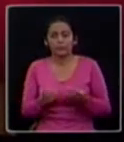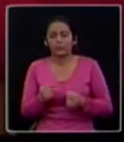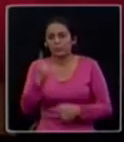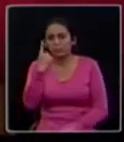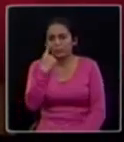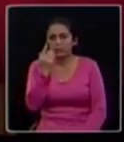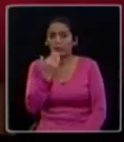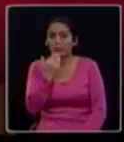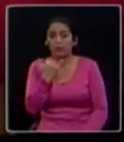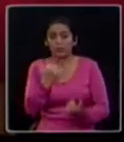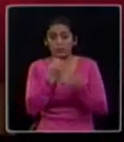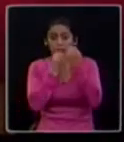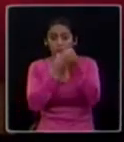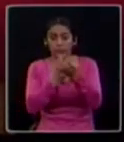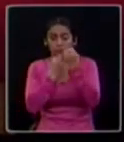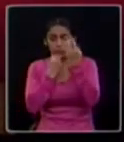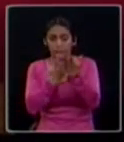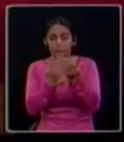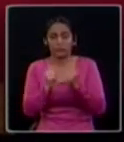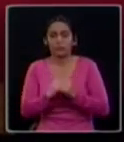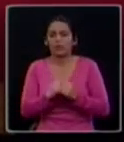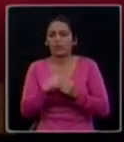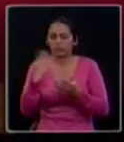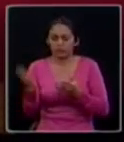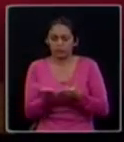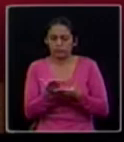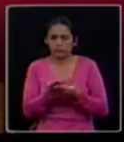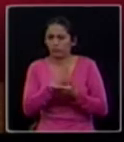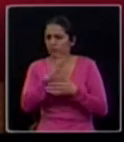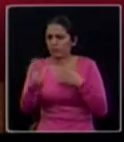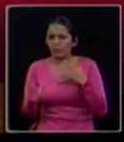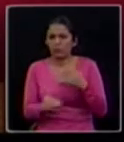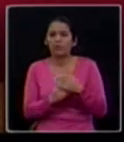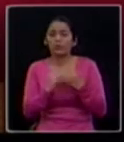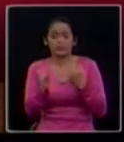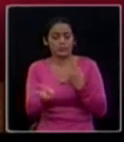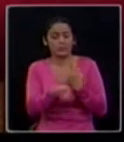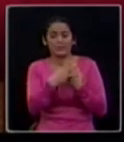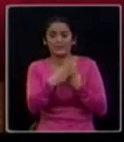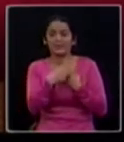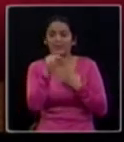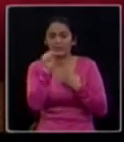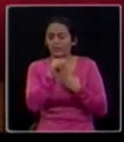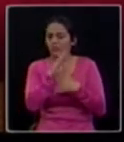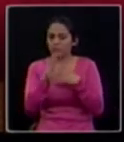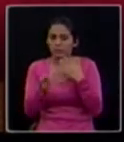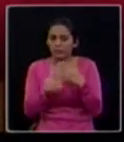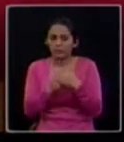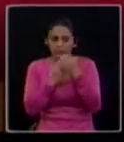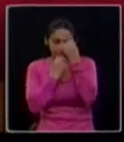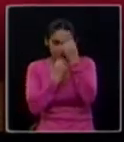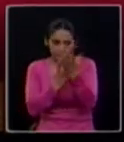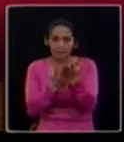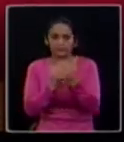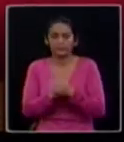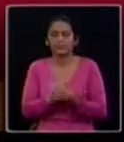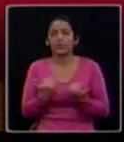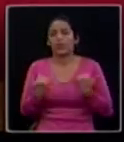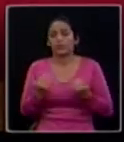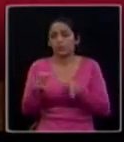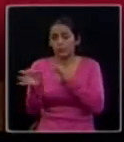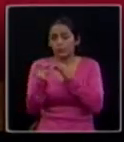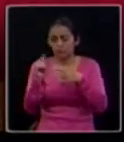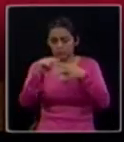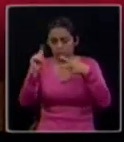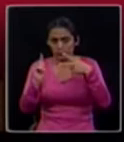eso, vuelvo a repetir, he pedido toda la documentación, está en la página web la documentación, pero también vamos más allá, estimado Javier. Uh-huh. Y yo quiero referirme a dos